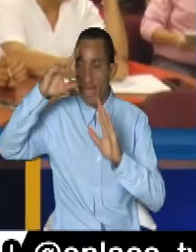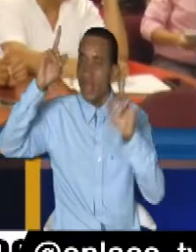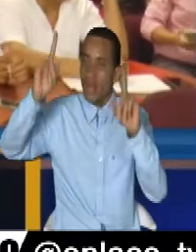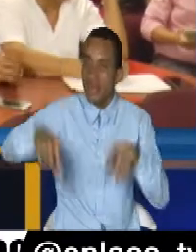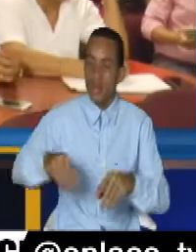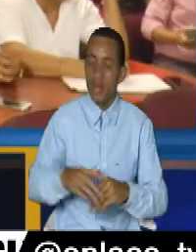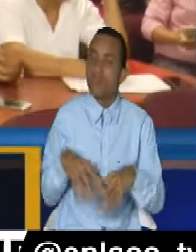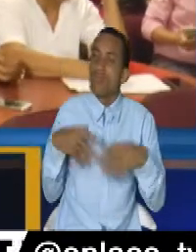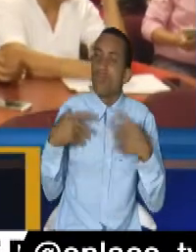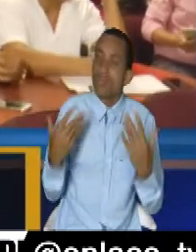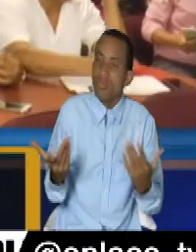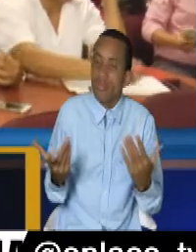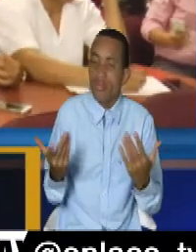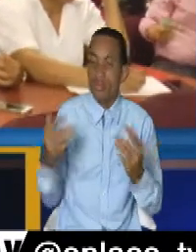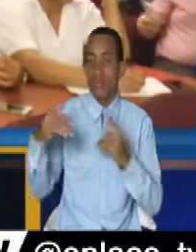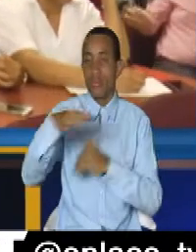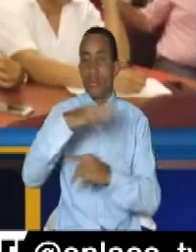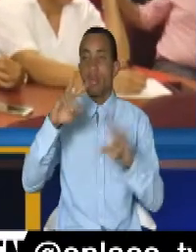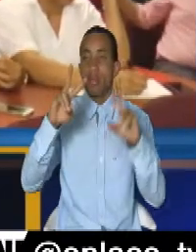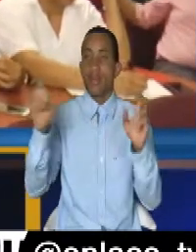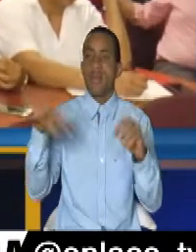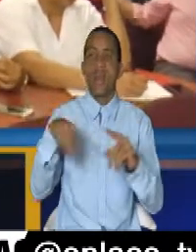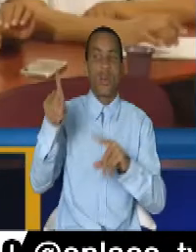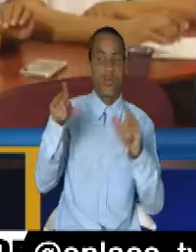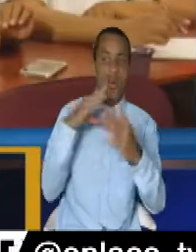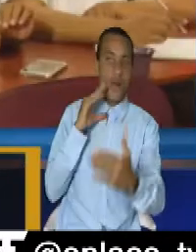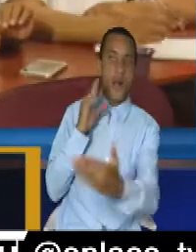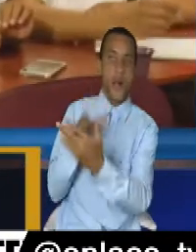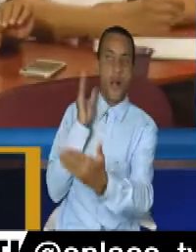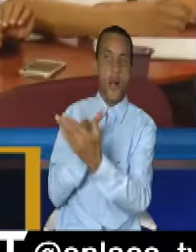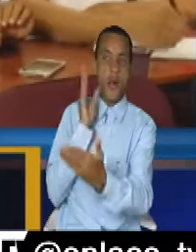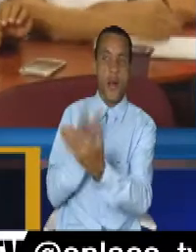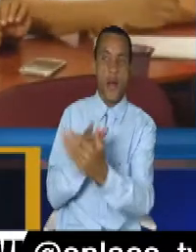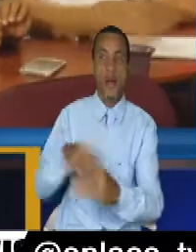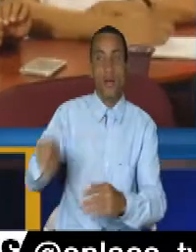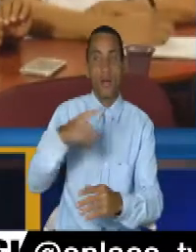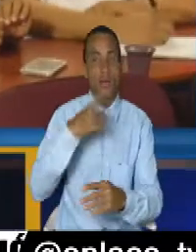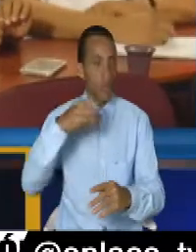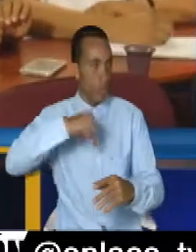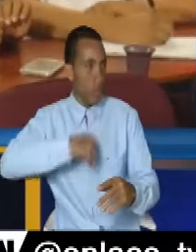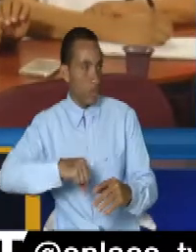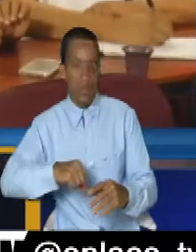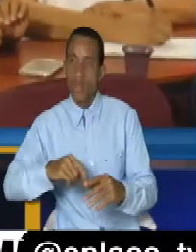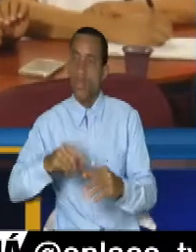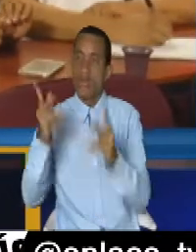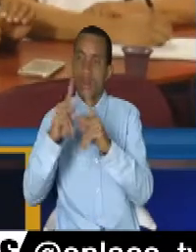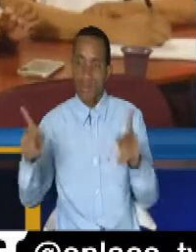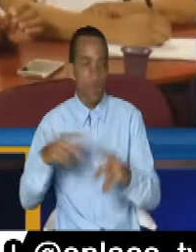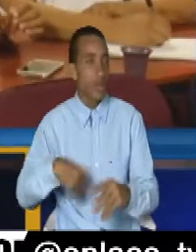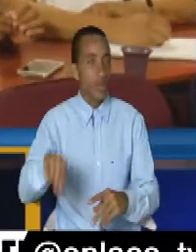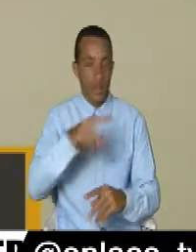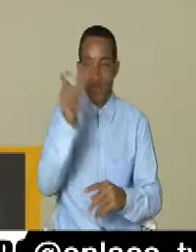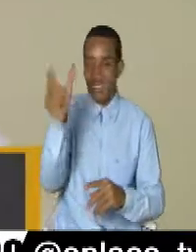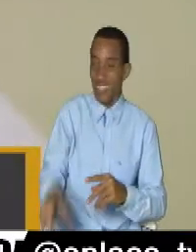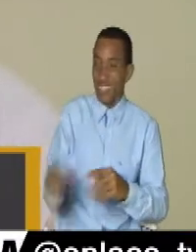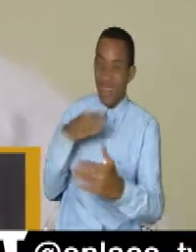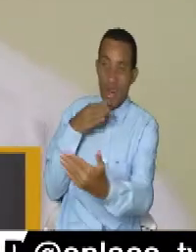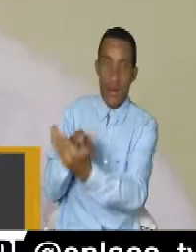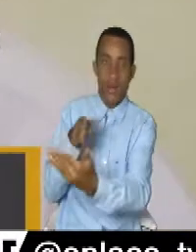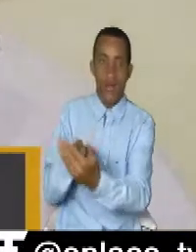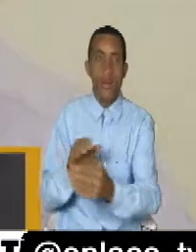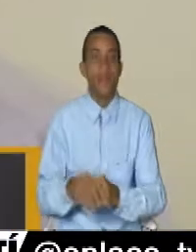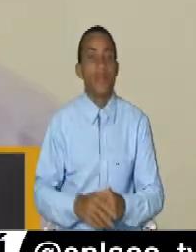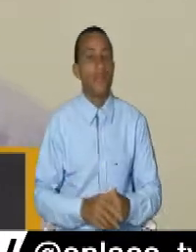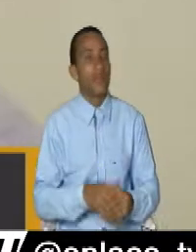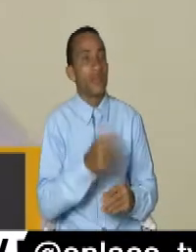analizar el tema de las amenazas de los líderes y defensores de derechos humanos en esta zona. ¿Y generar una